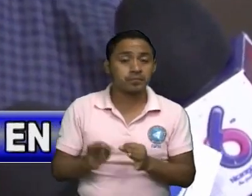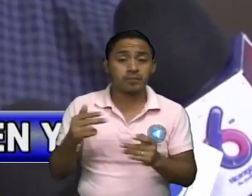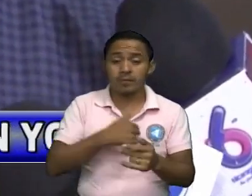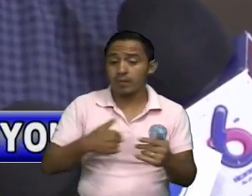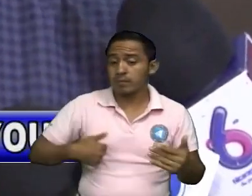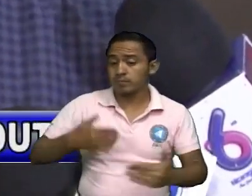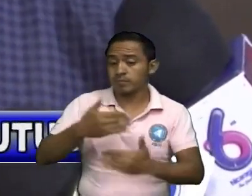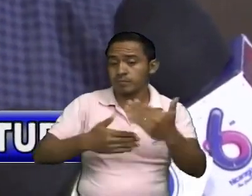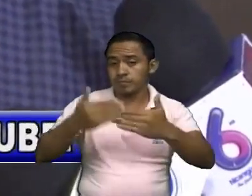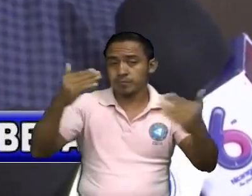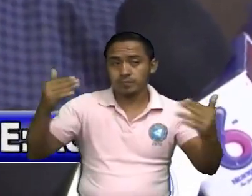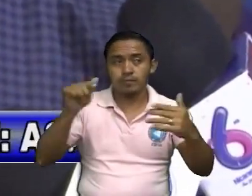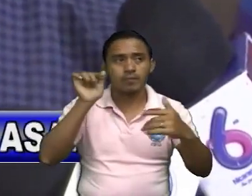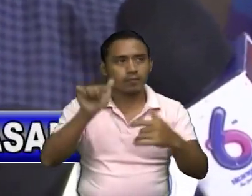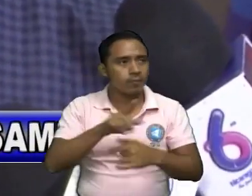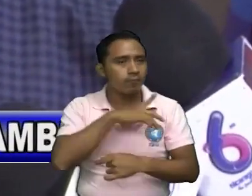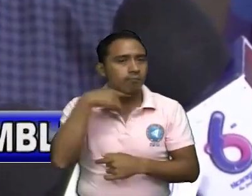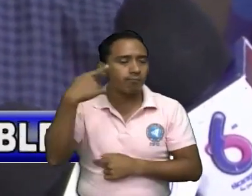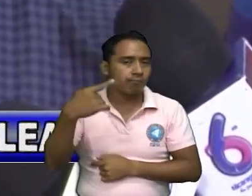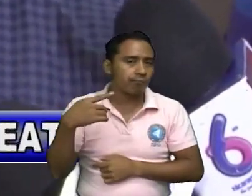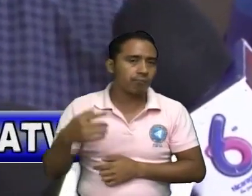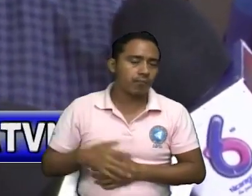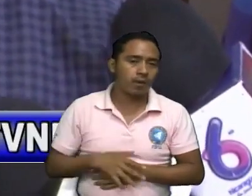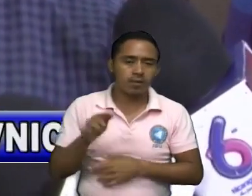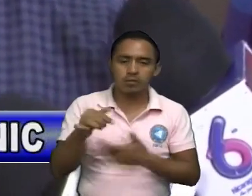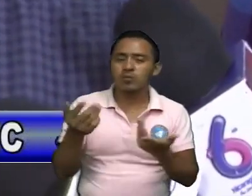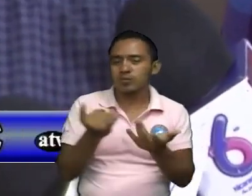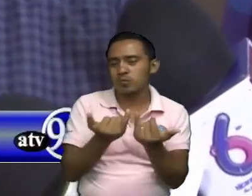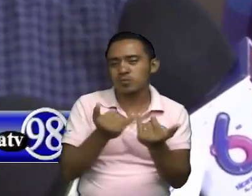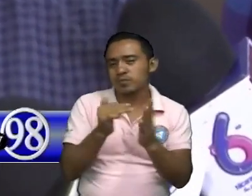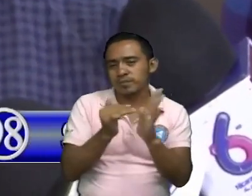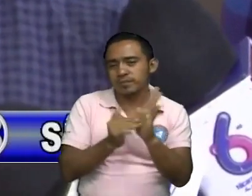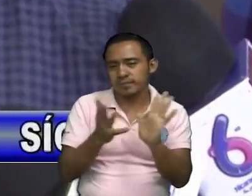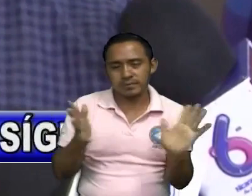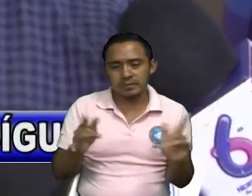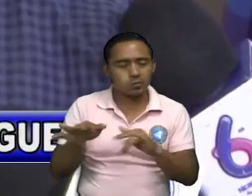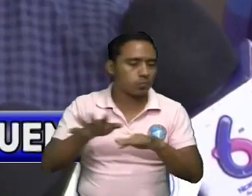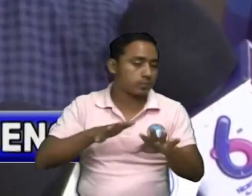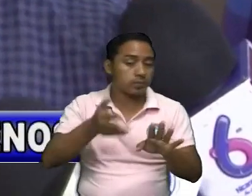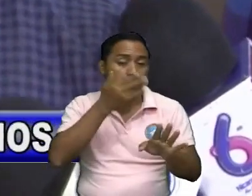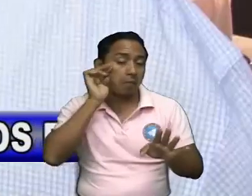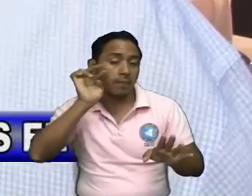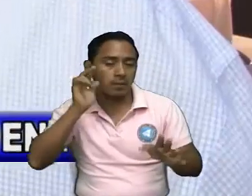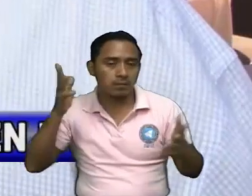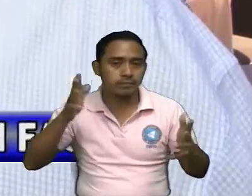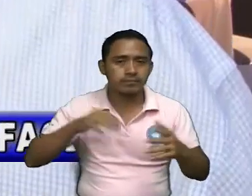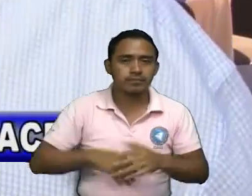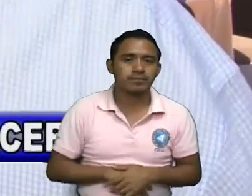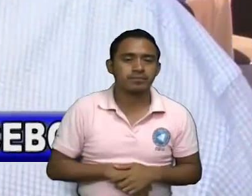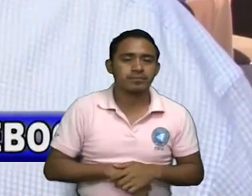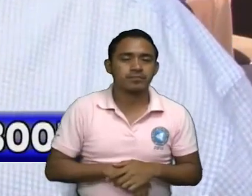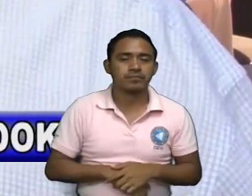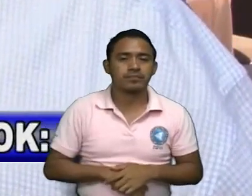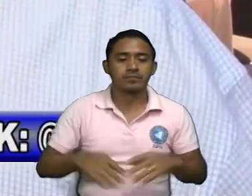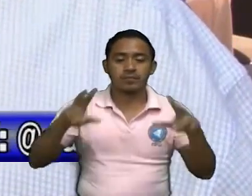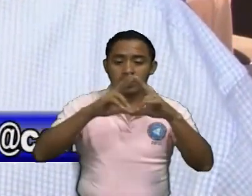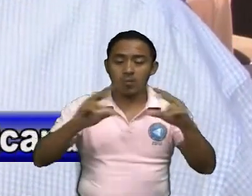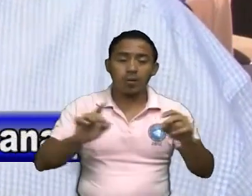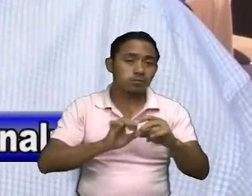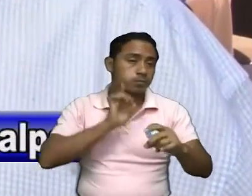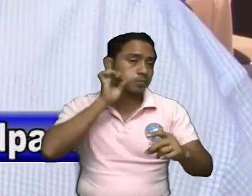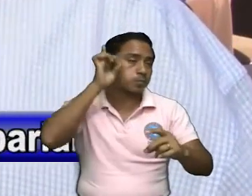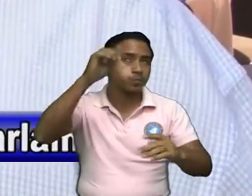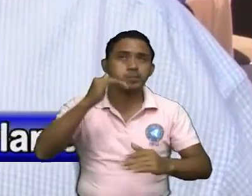hacia quien está construyendo. Y esa es una realidad axiomática y matemática que no puede pasar desapercibido. El país va avanzando, nos